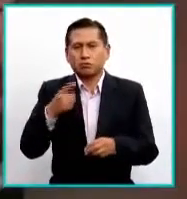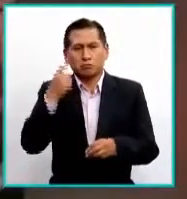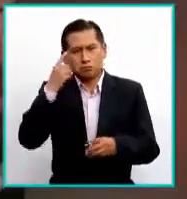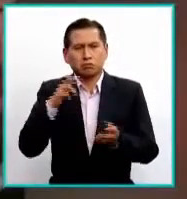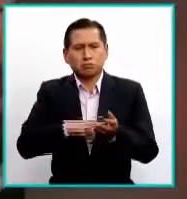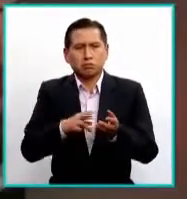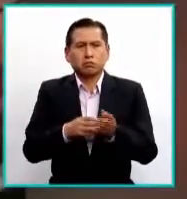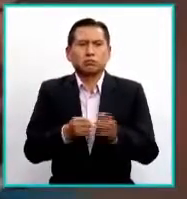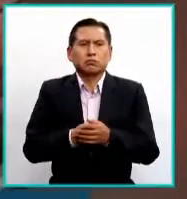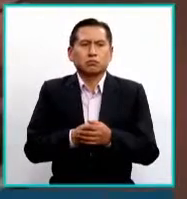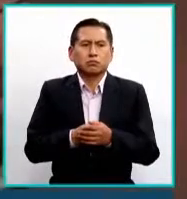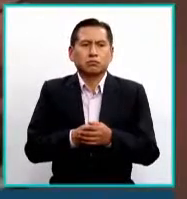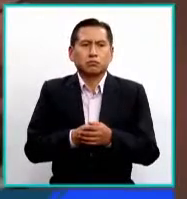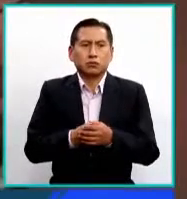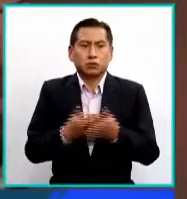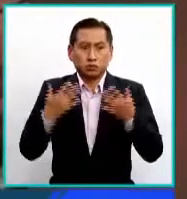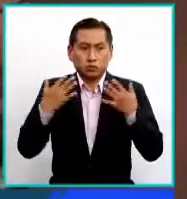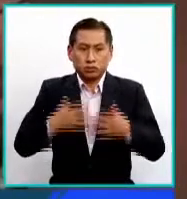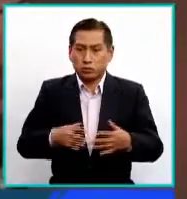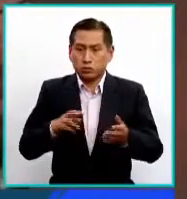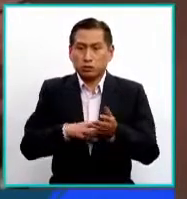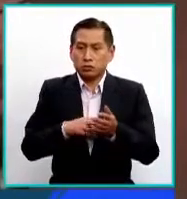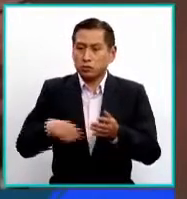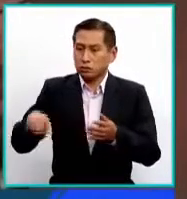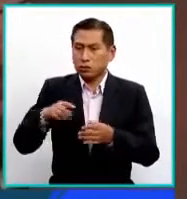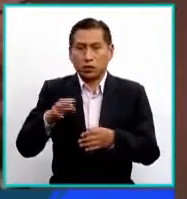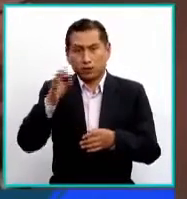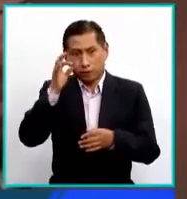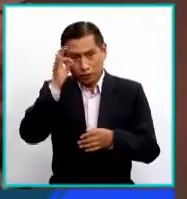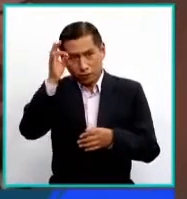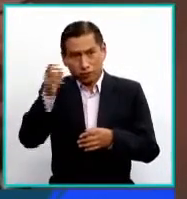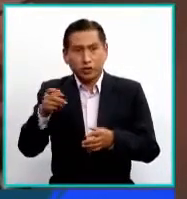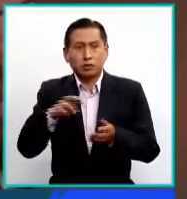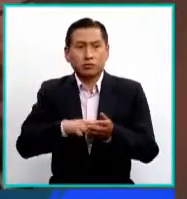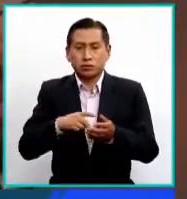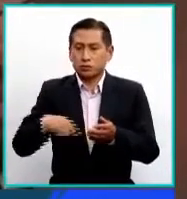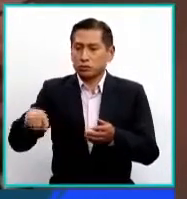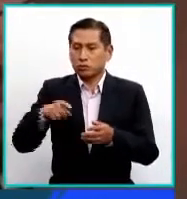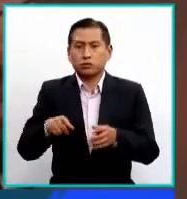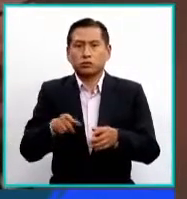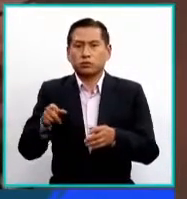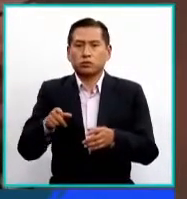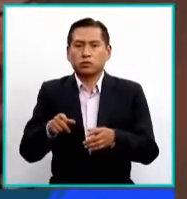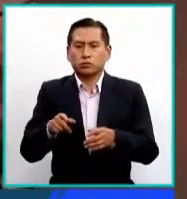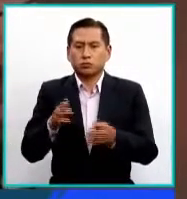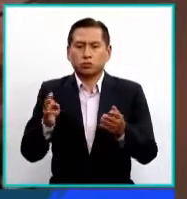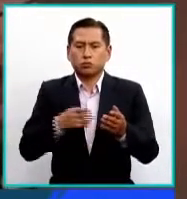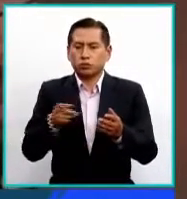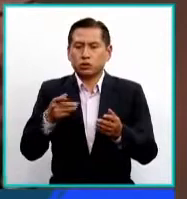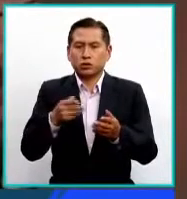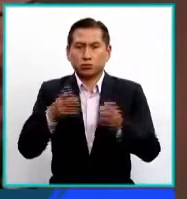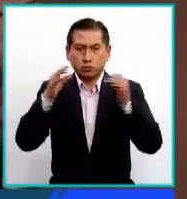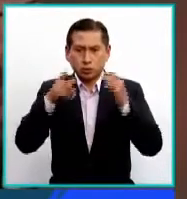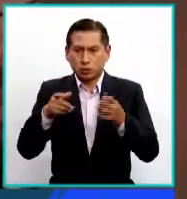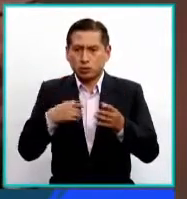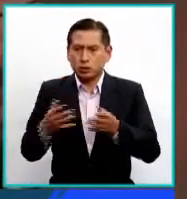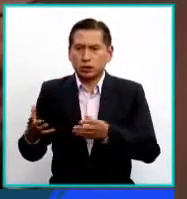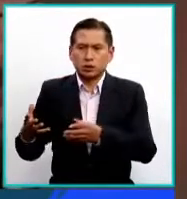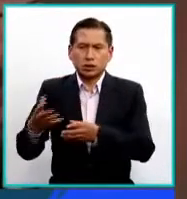a pensar, digamos, el uniforme responde a una filosofía, ¿no? Es así como que la orquesta toca y recupera música de